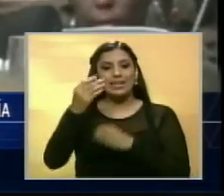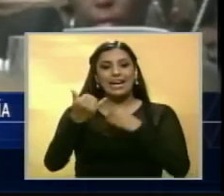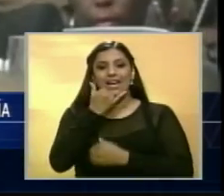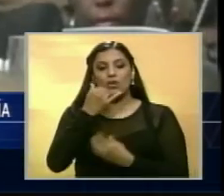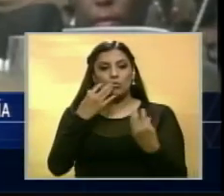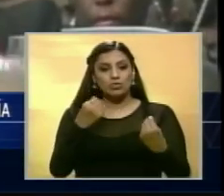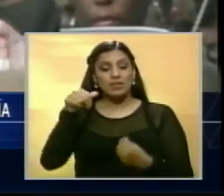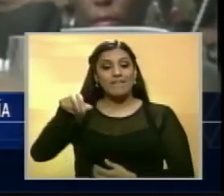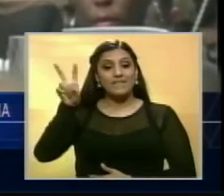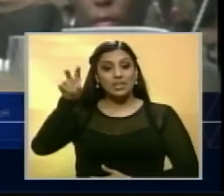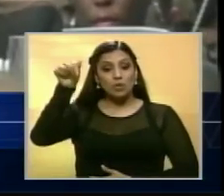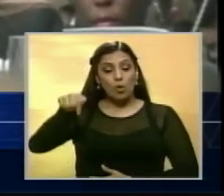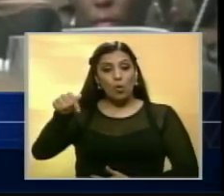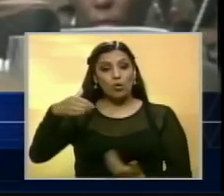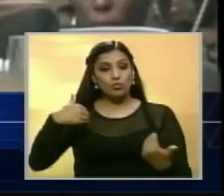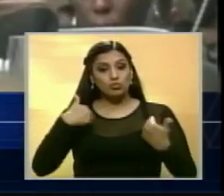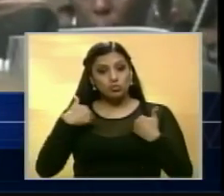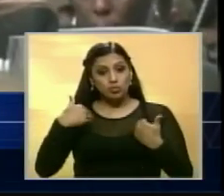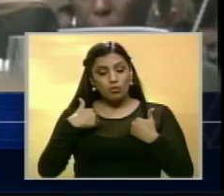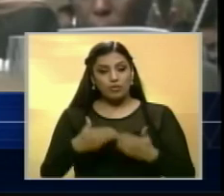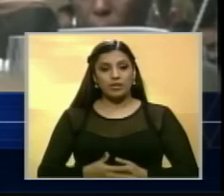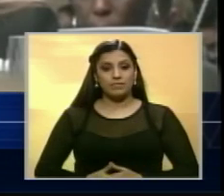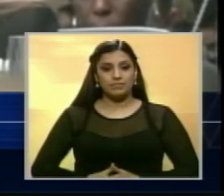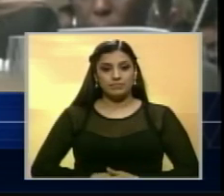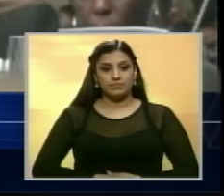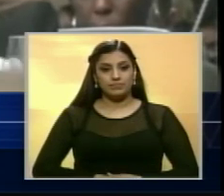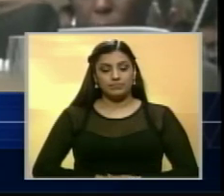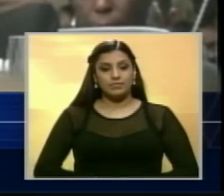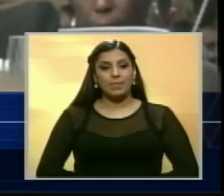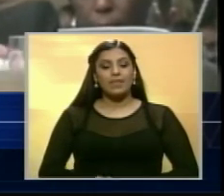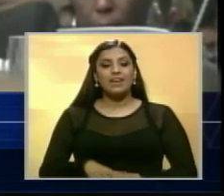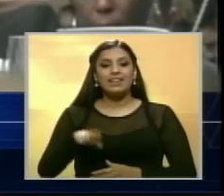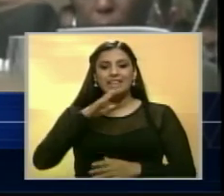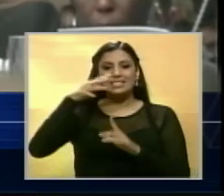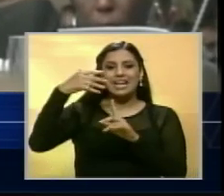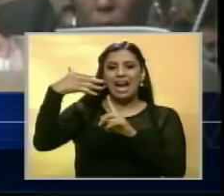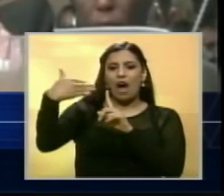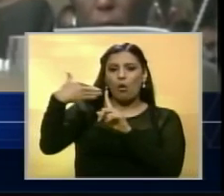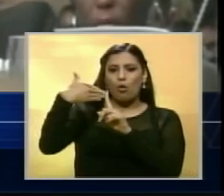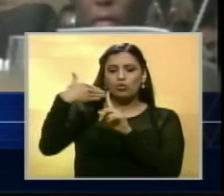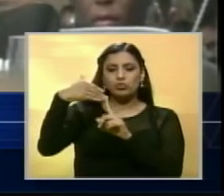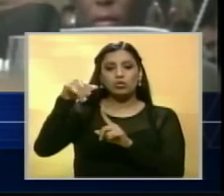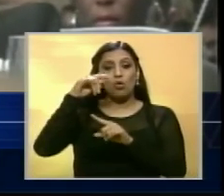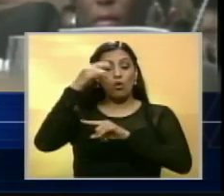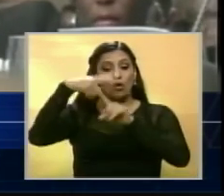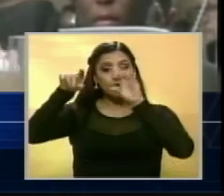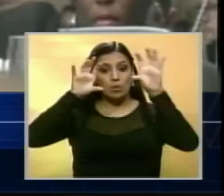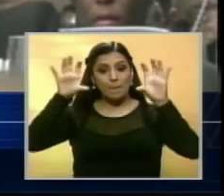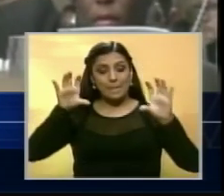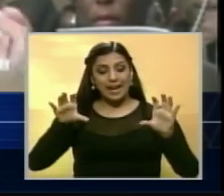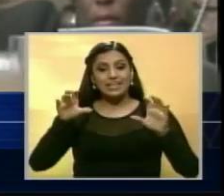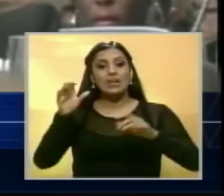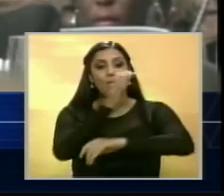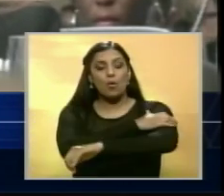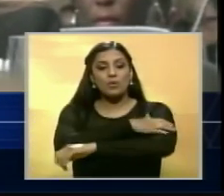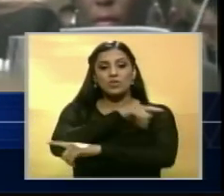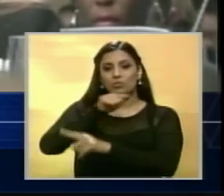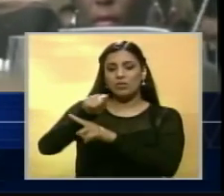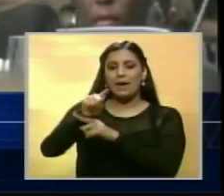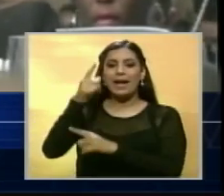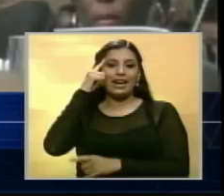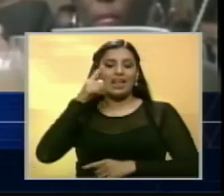erróneas. Venezuela hoy es víctima de un bullying internacional de esa derecha que se cree con el